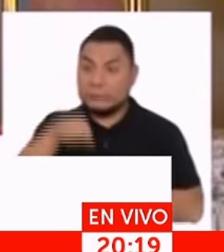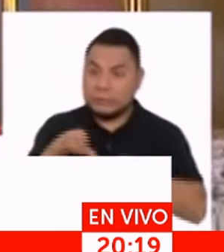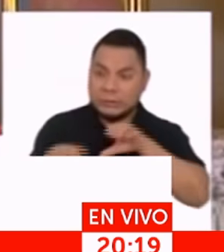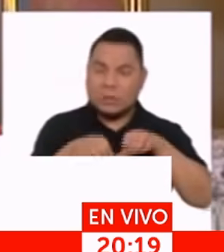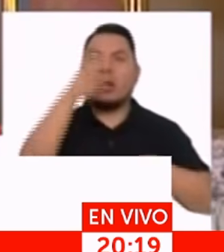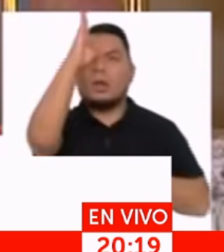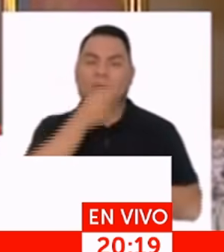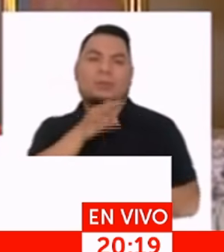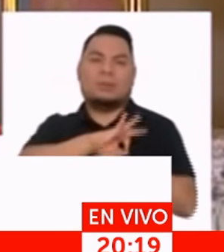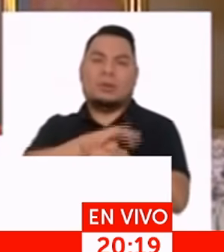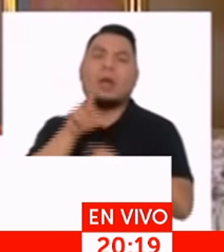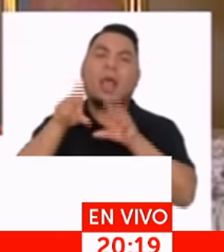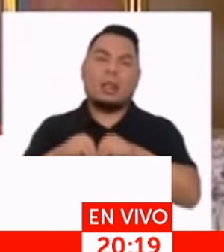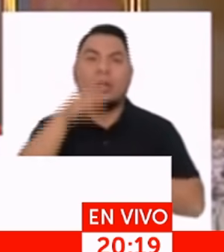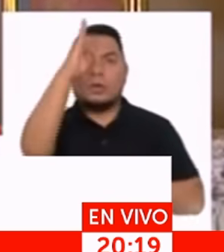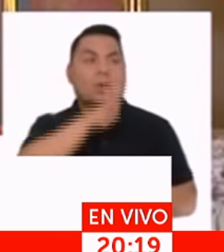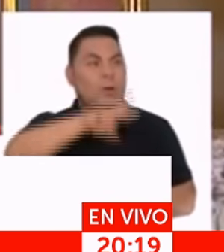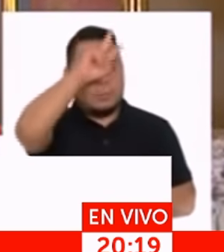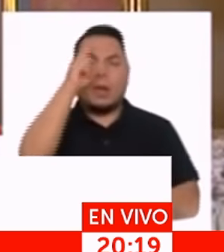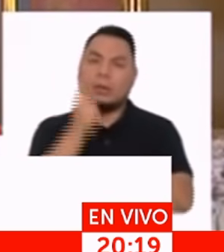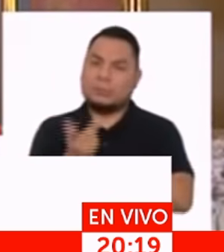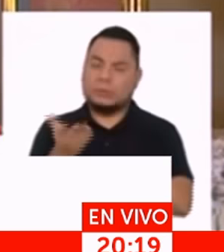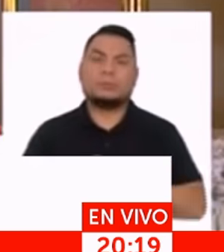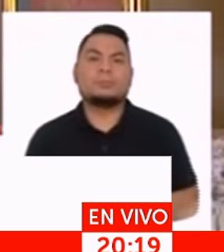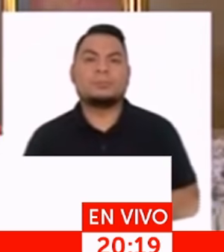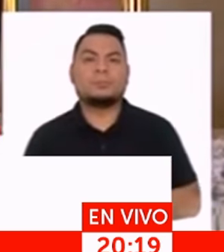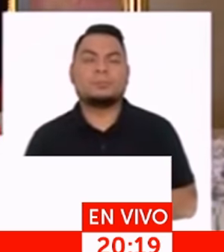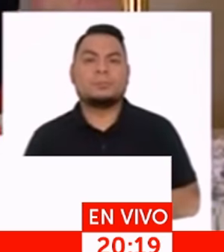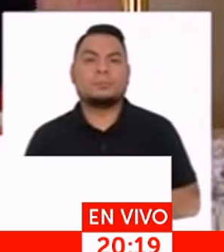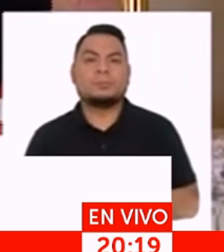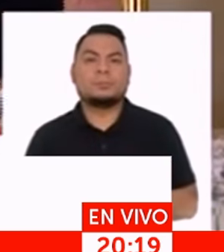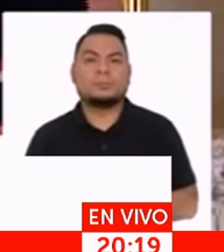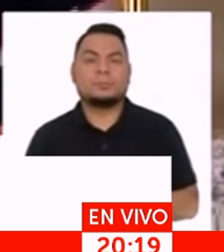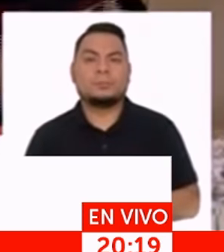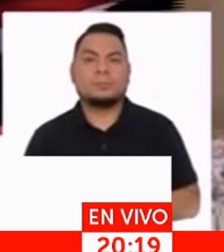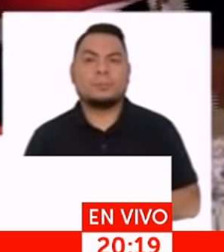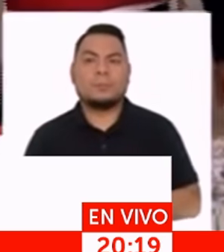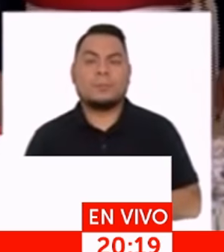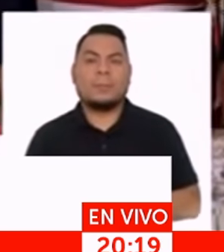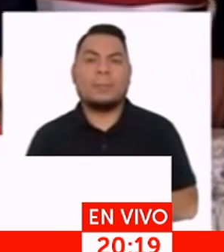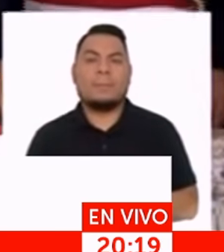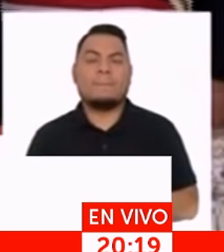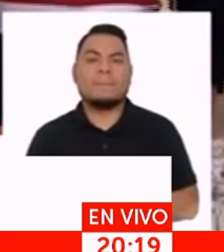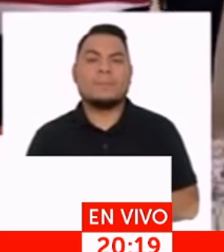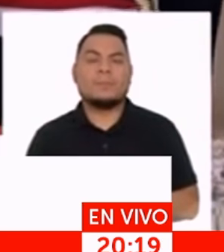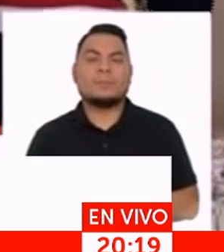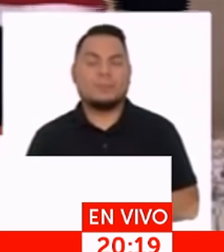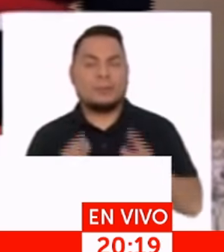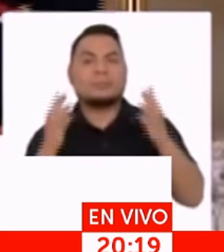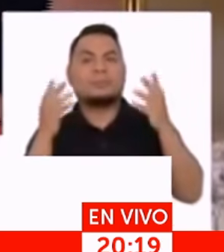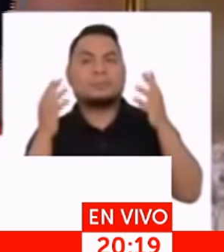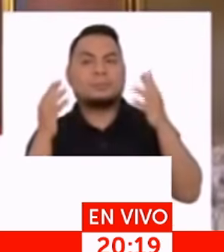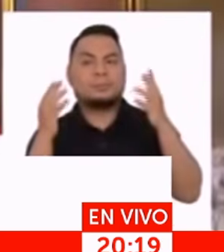hicieres, que Dios os premie, y si no, él y la patria os lo demanden. Es entonces ratificado en el cargo